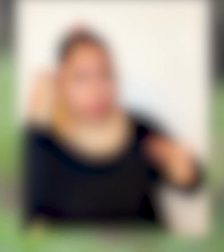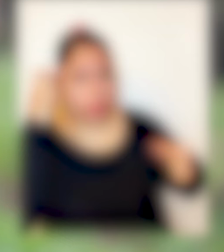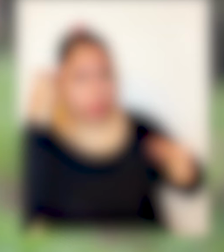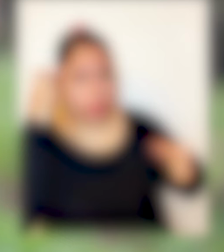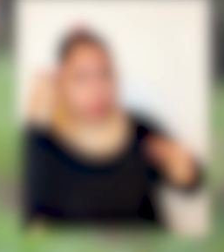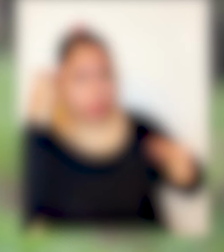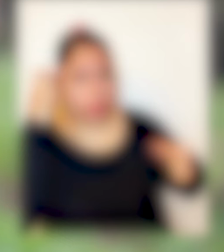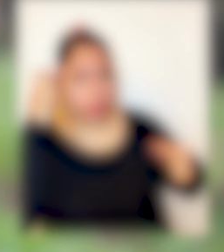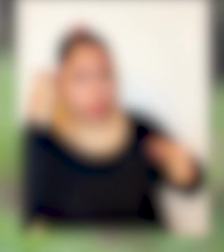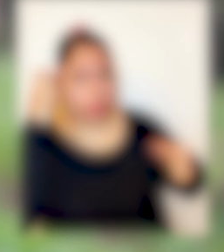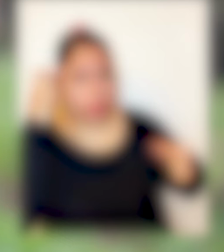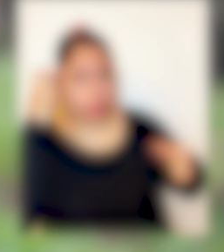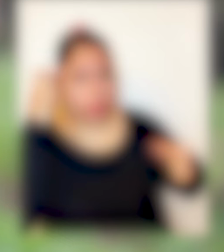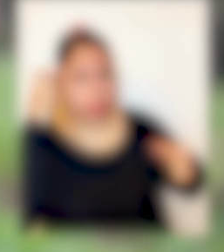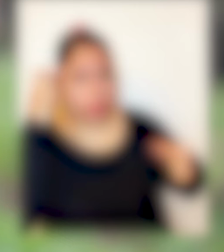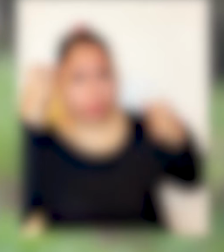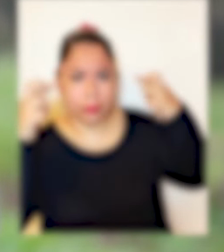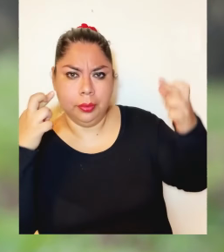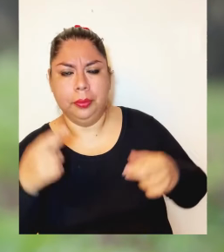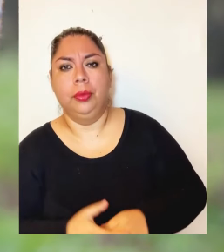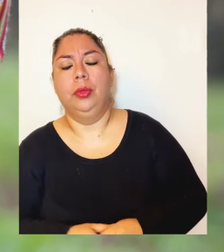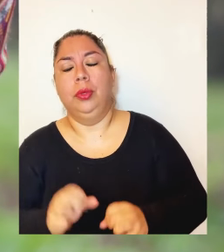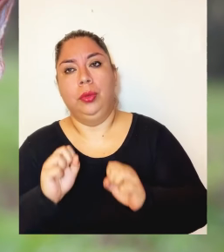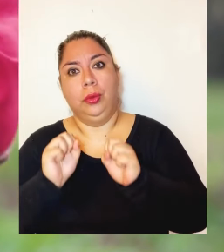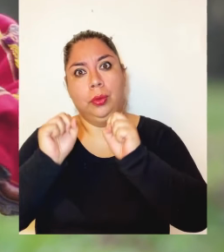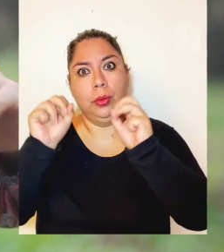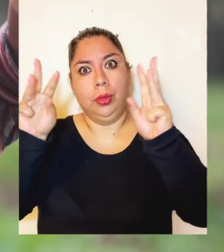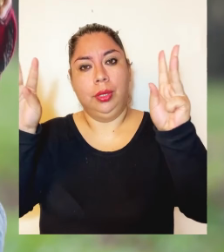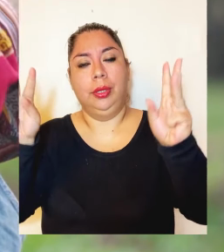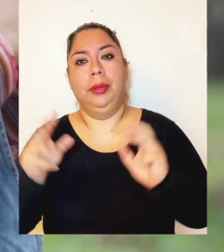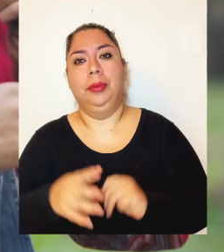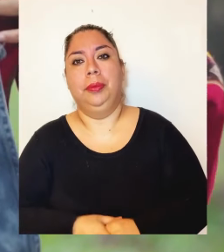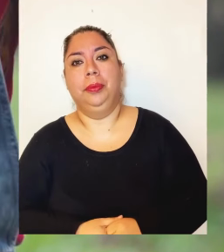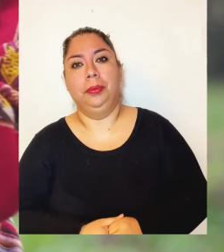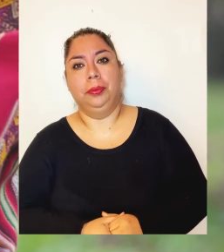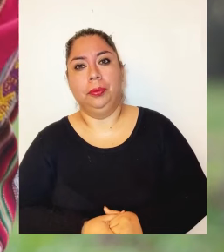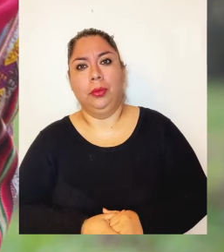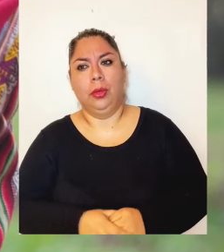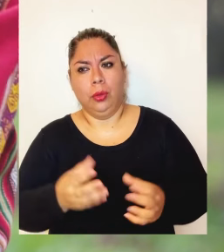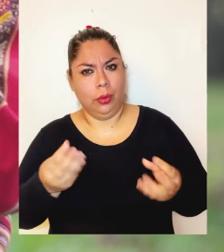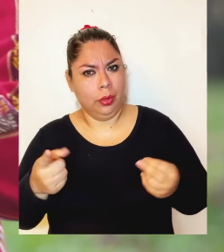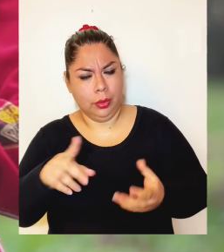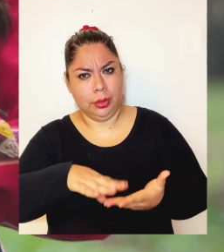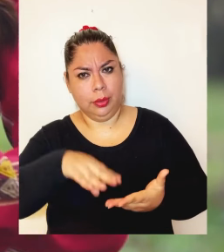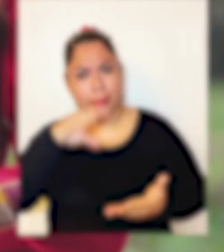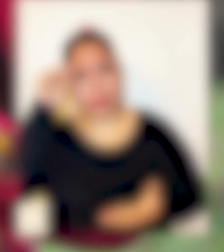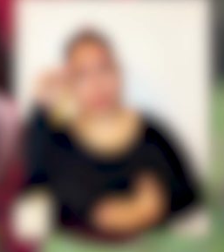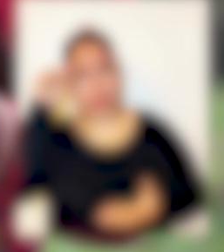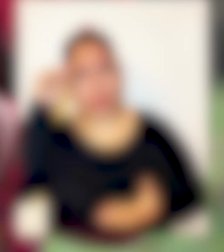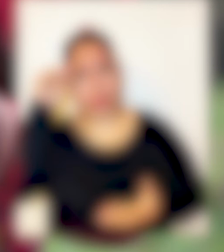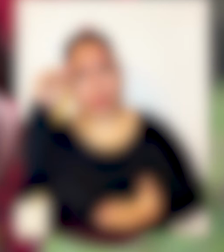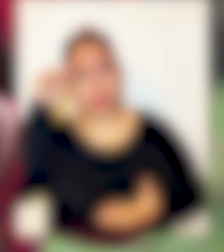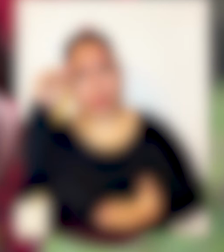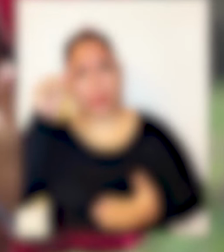mana allin kanman hina. Wow, sami, chanintam